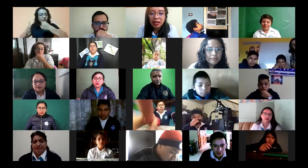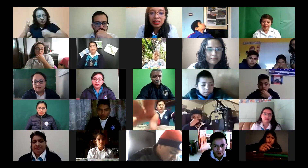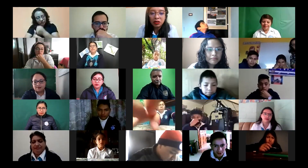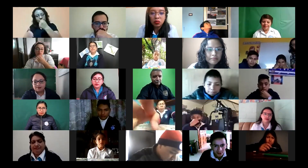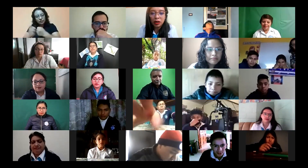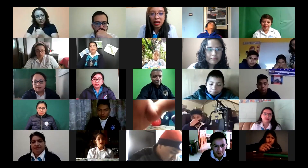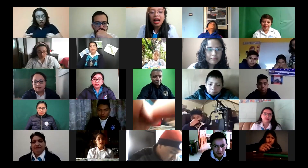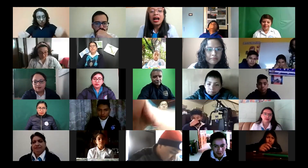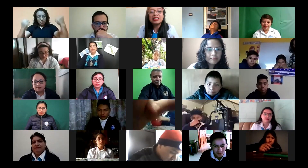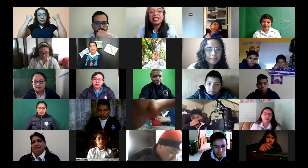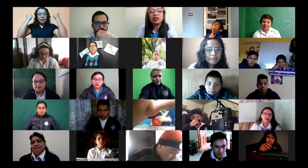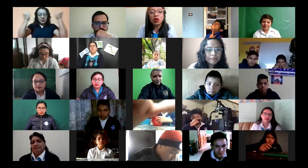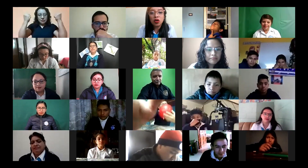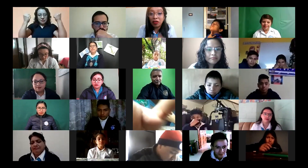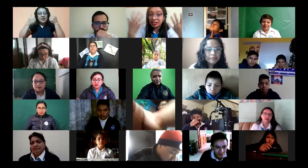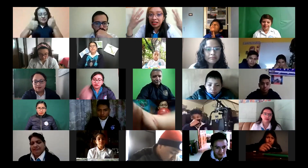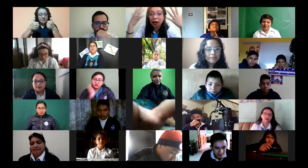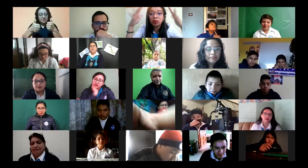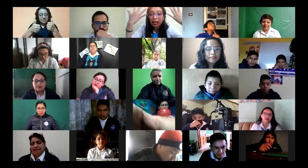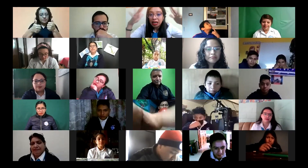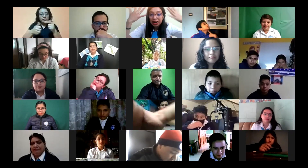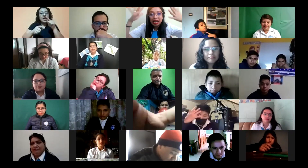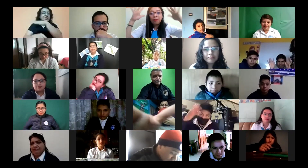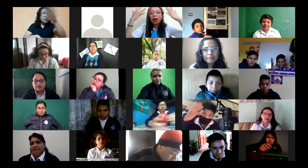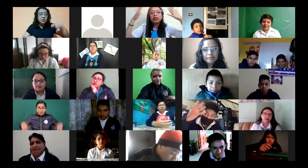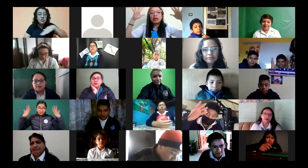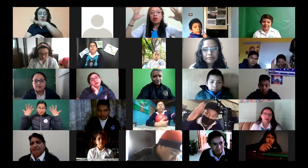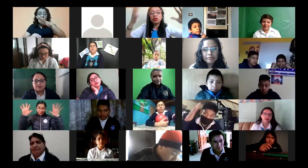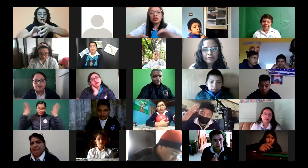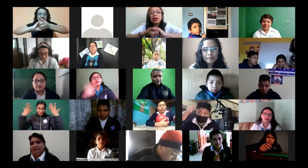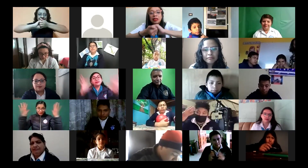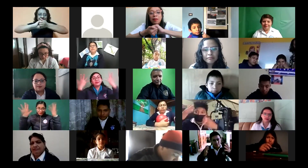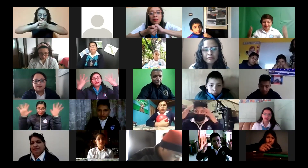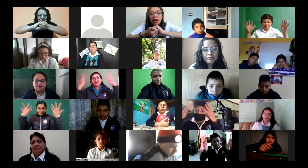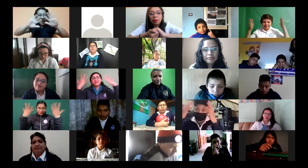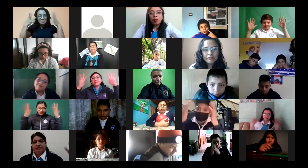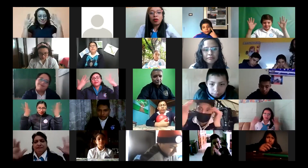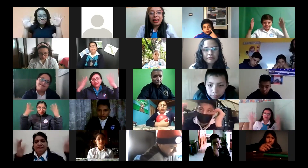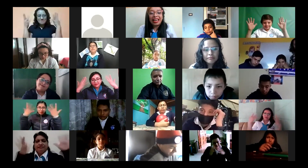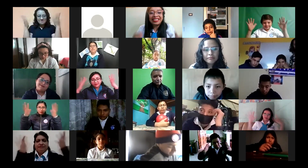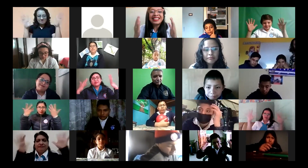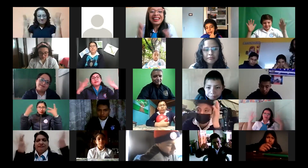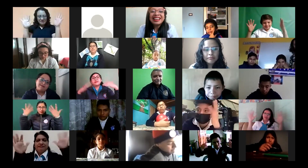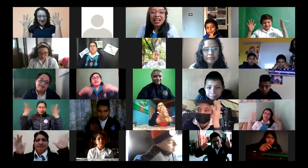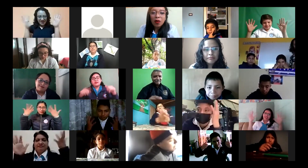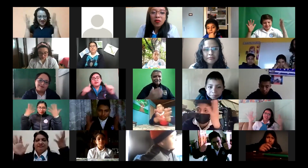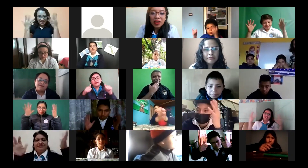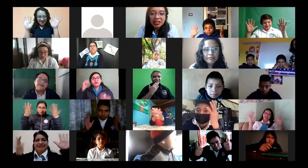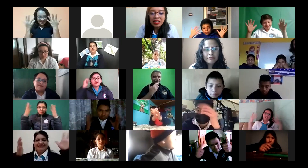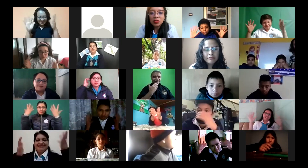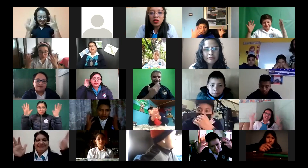alcanzando las metas en su vida. Así que todos lo felicitamos, le aplaudimos también por tener